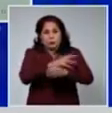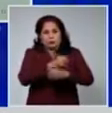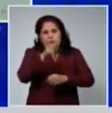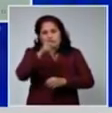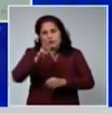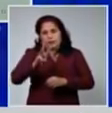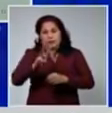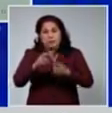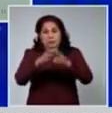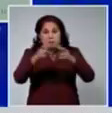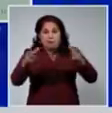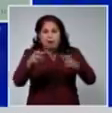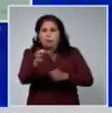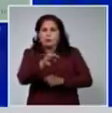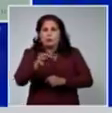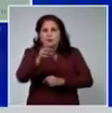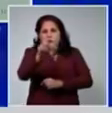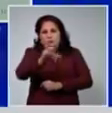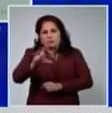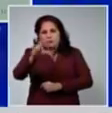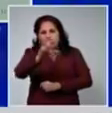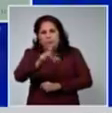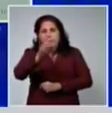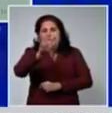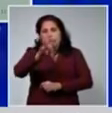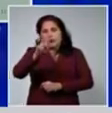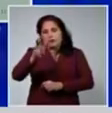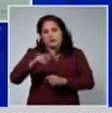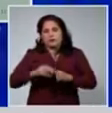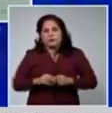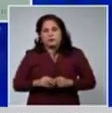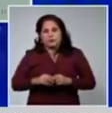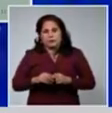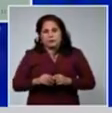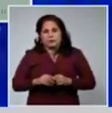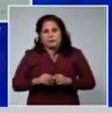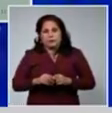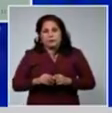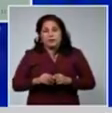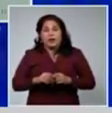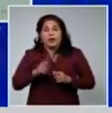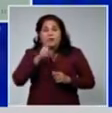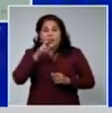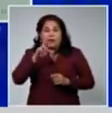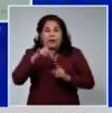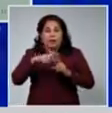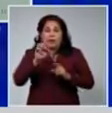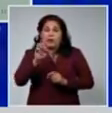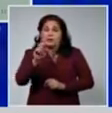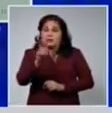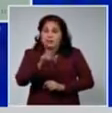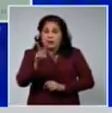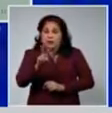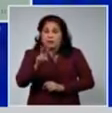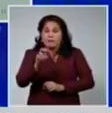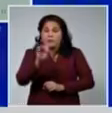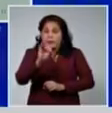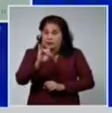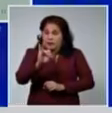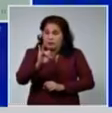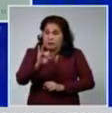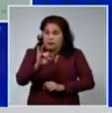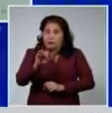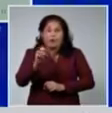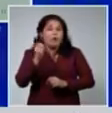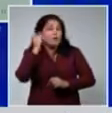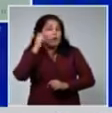mil 942 en vertiente 7 en florida 4 en